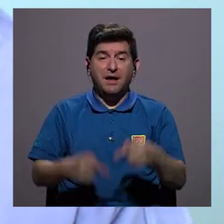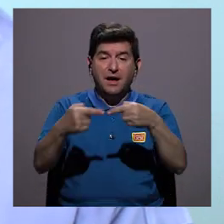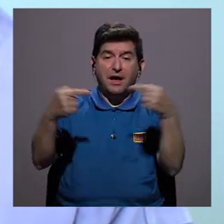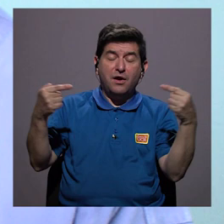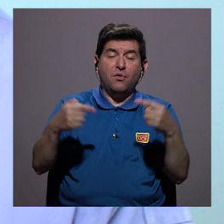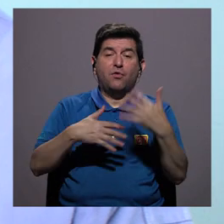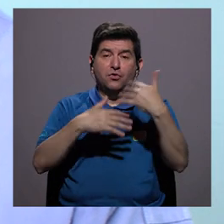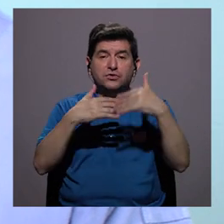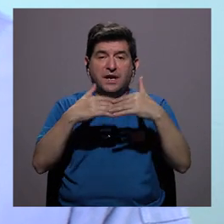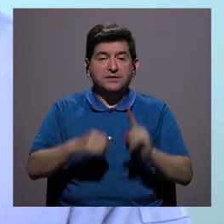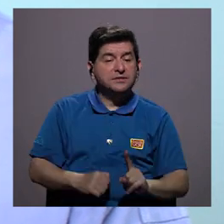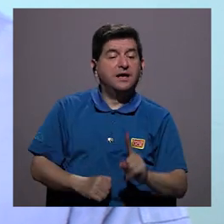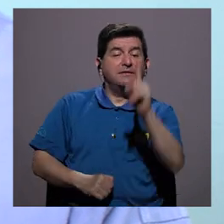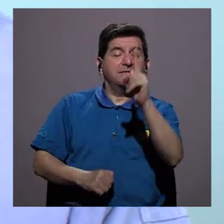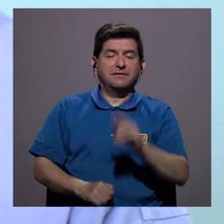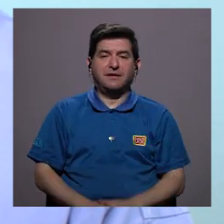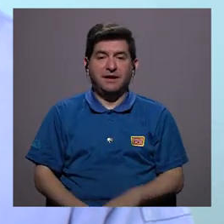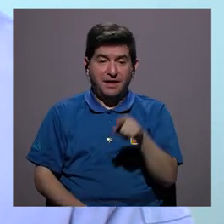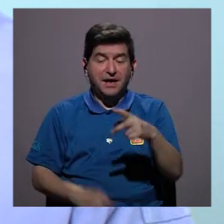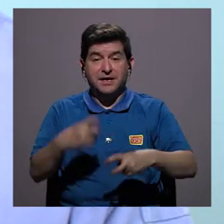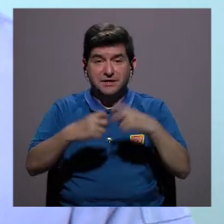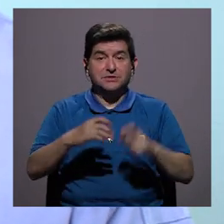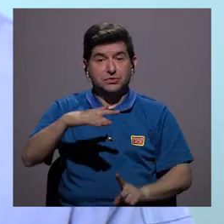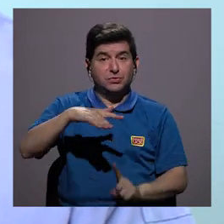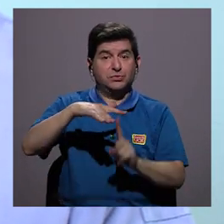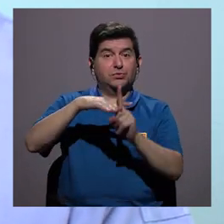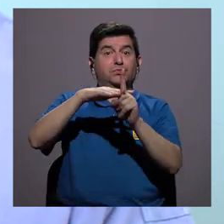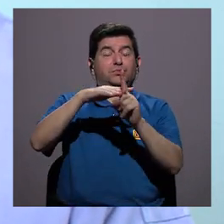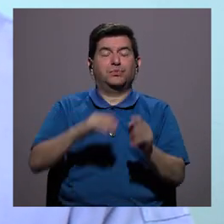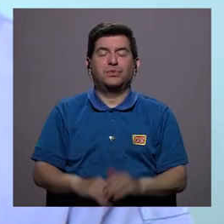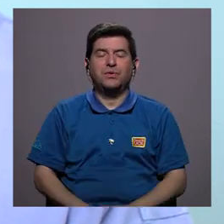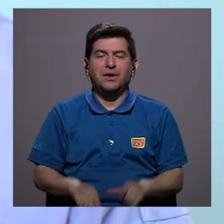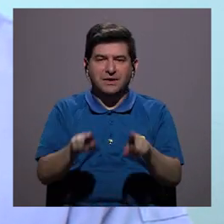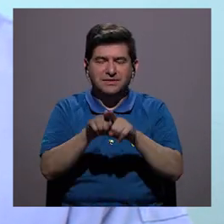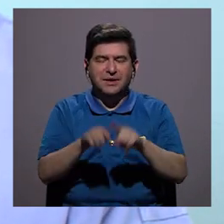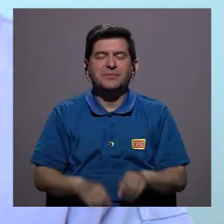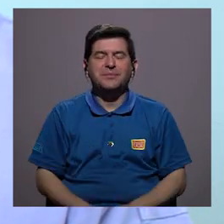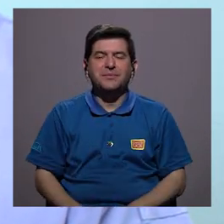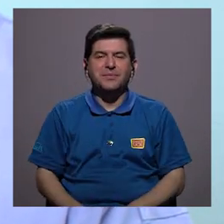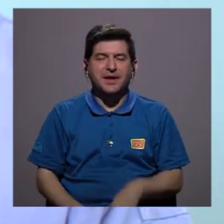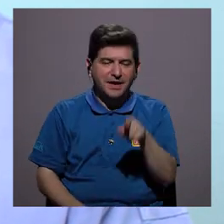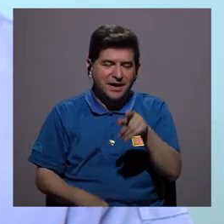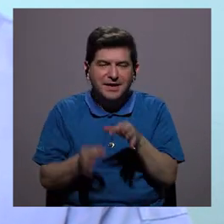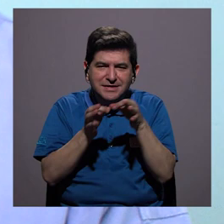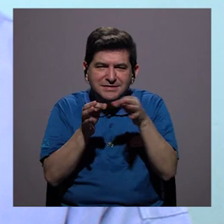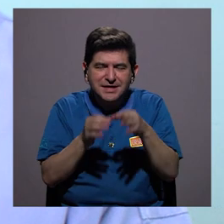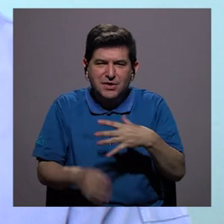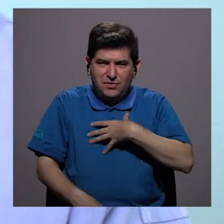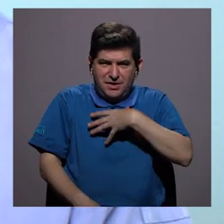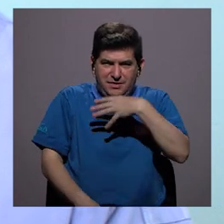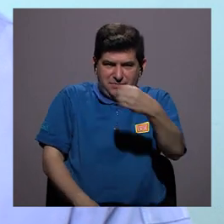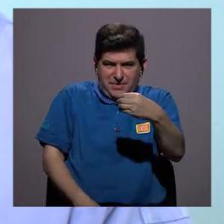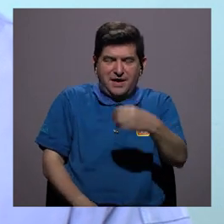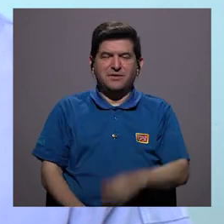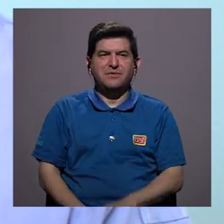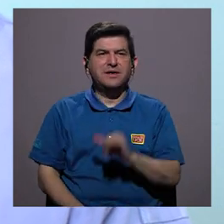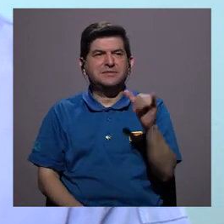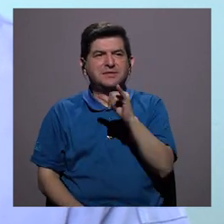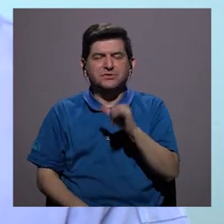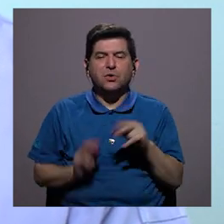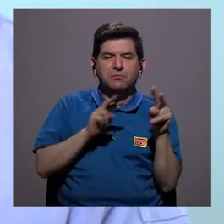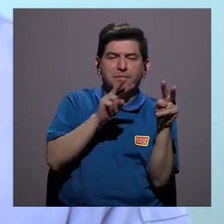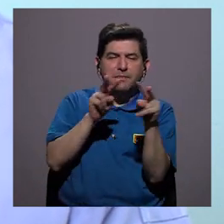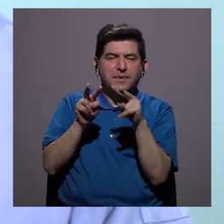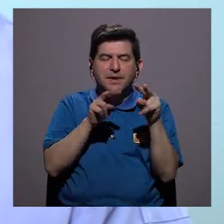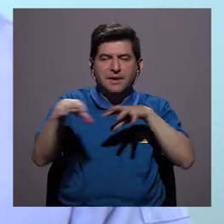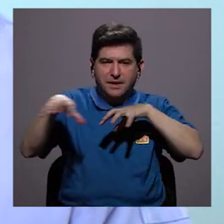subiendo. Y eso viene a empeorar el problema. Esto hace que también los glóbulos blancos se queden estancados. Los glóbulos blancos son como